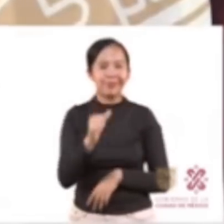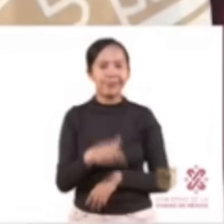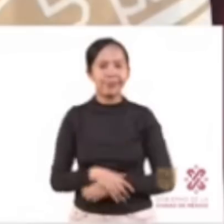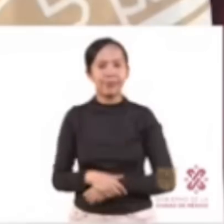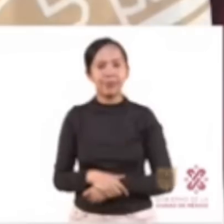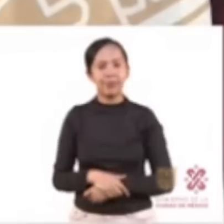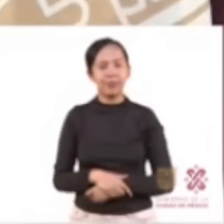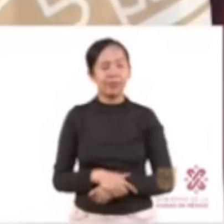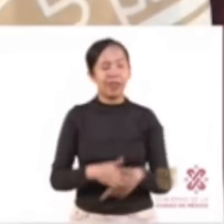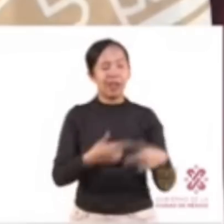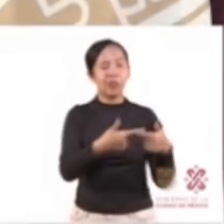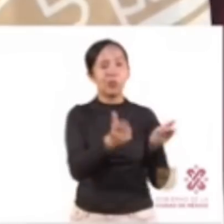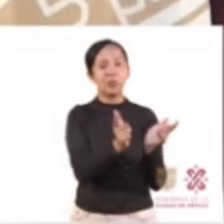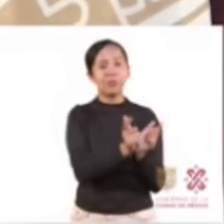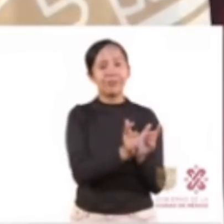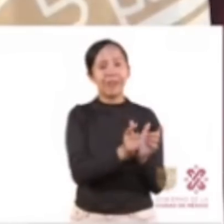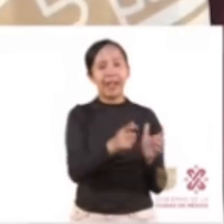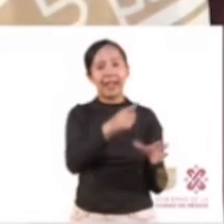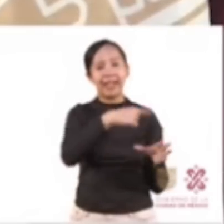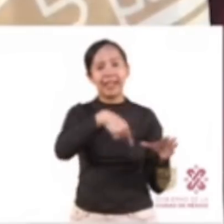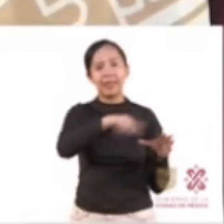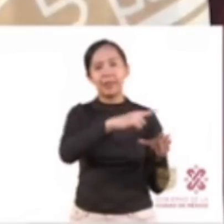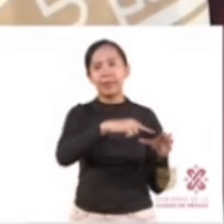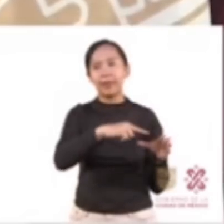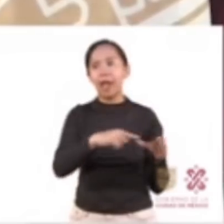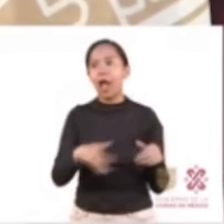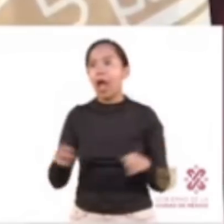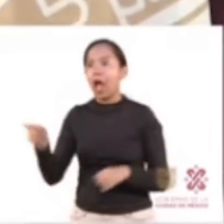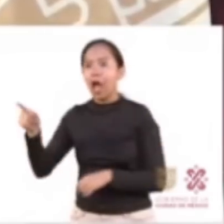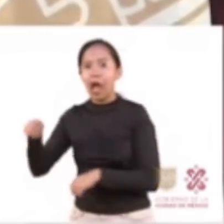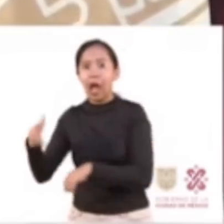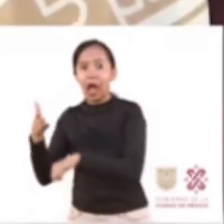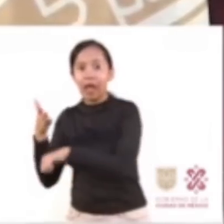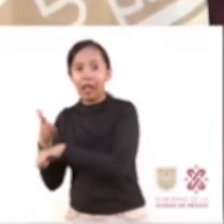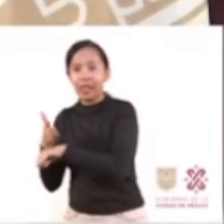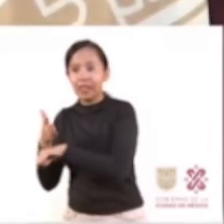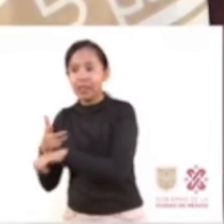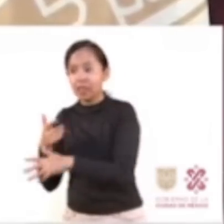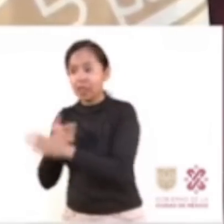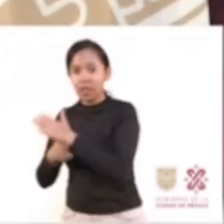quienes no están de acuerdo en que haya cero impunidad contra la corrupción.